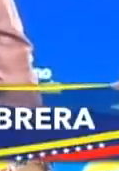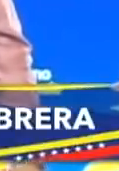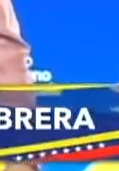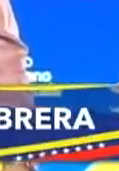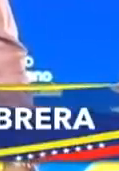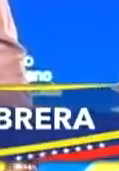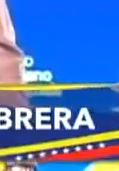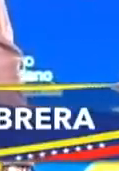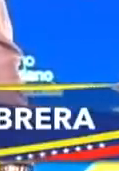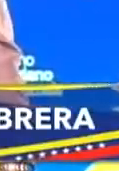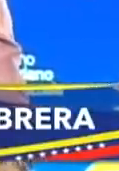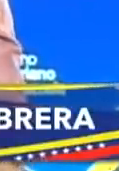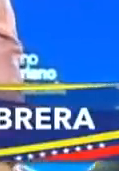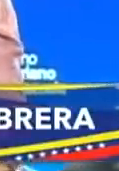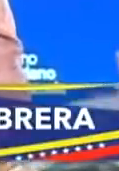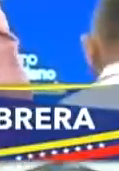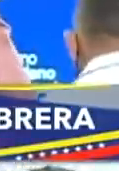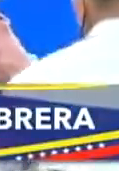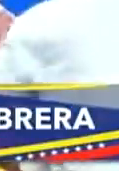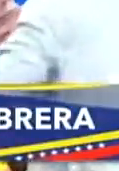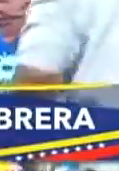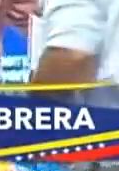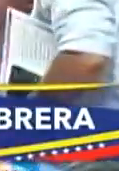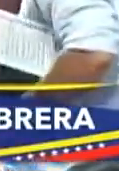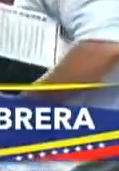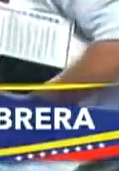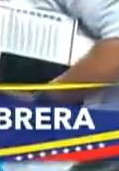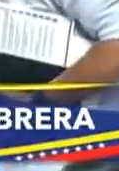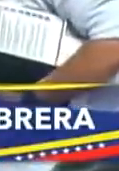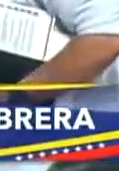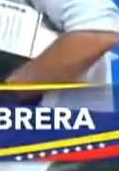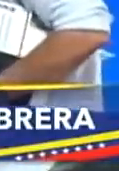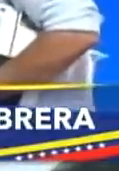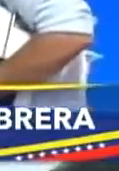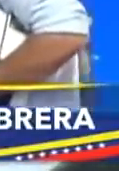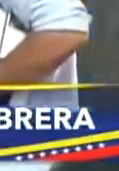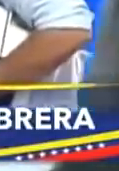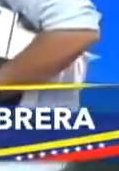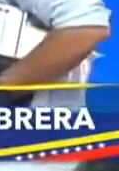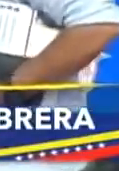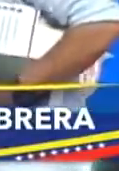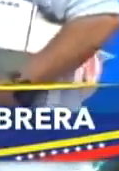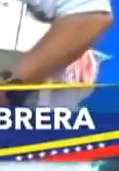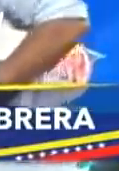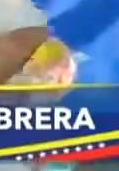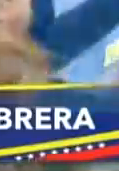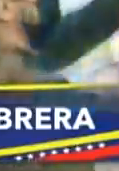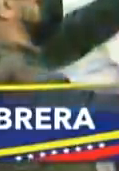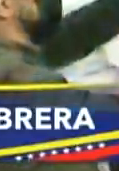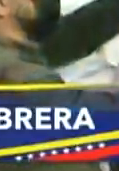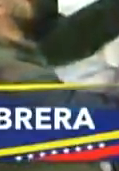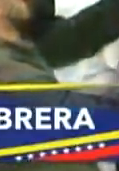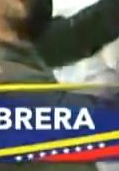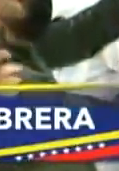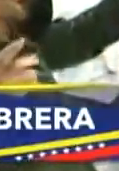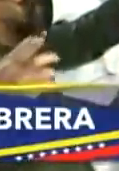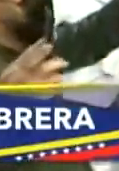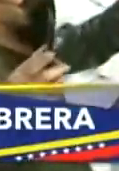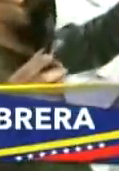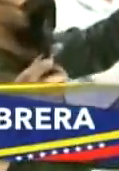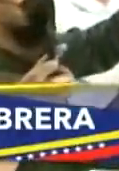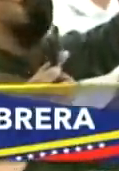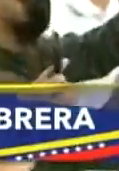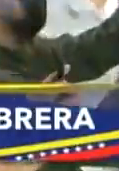del salario de pensionados y jubilados y la creación de un banco digital para los trabajadores